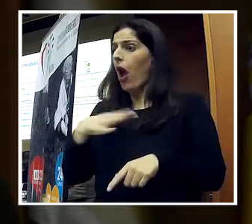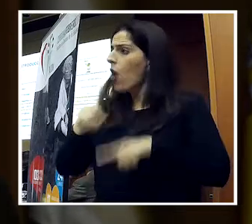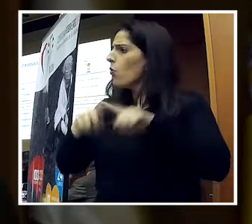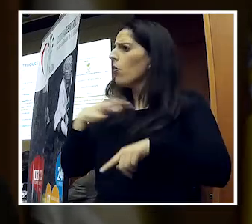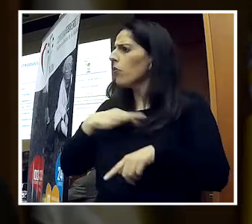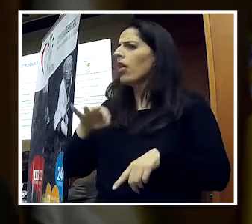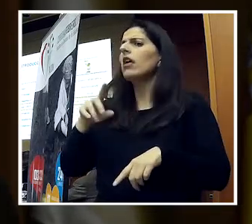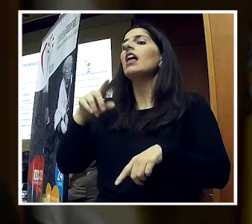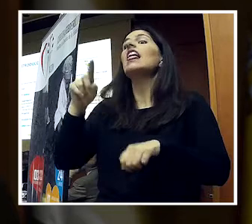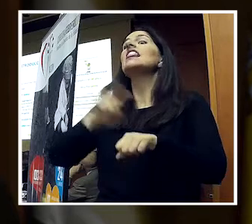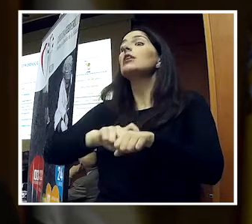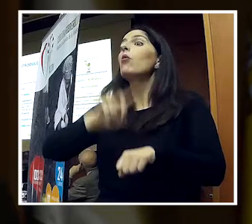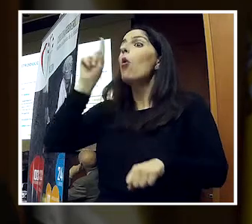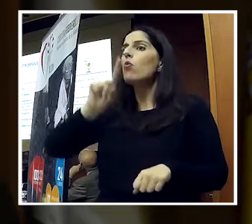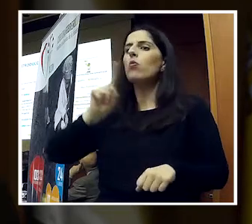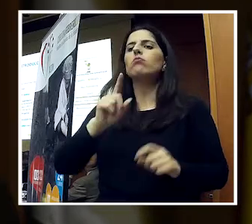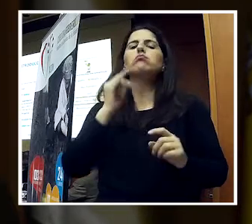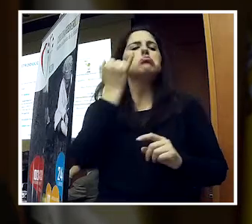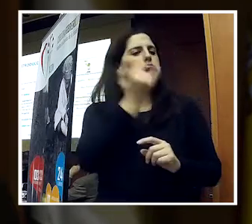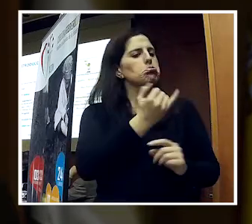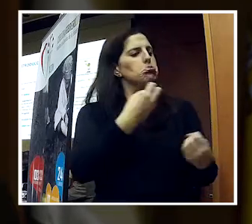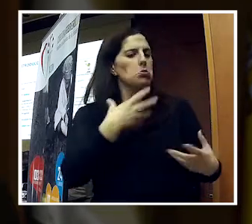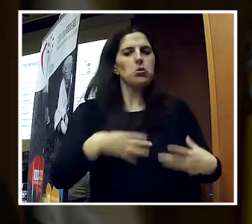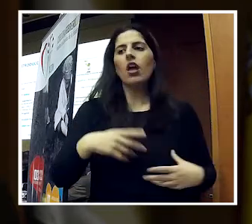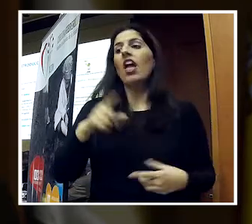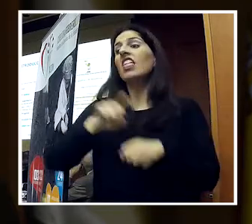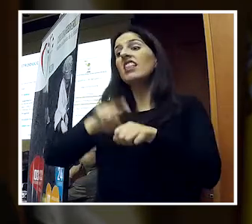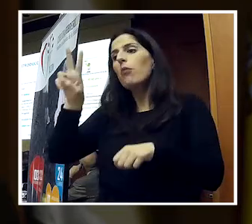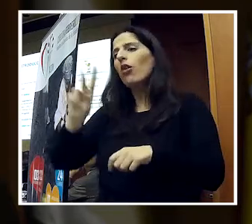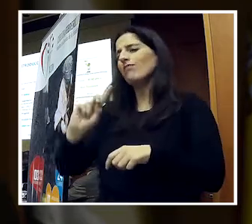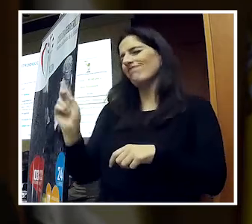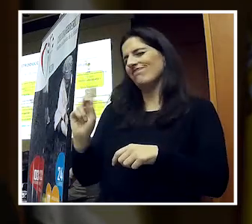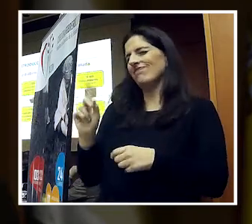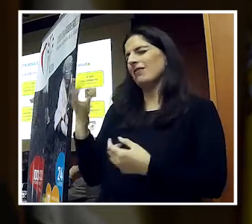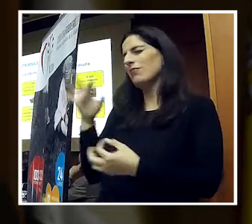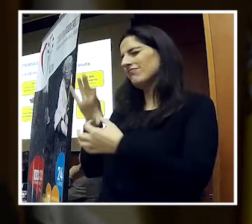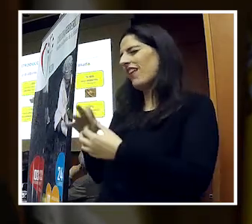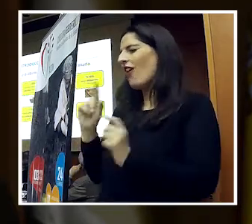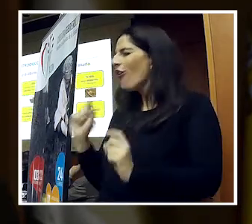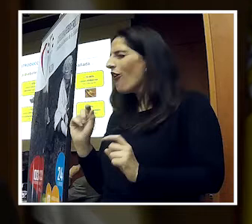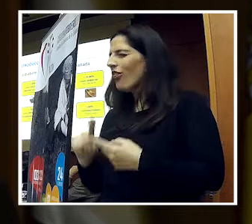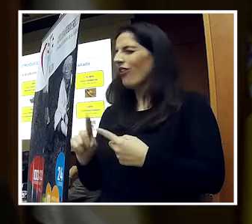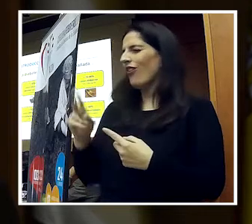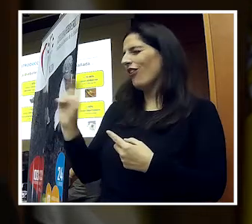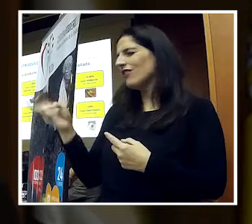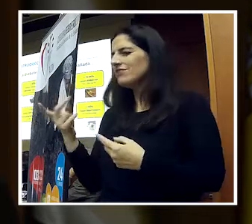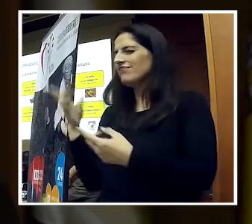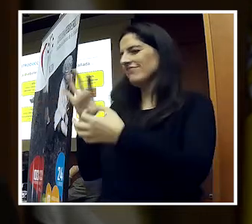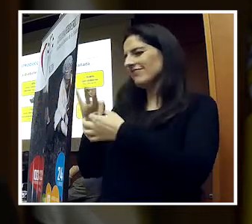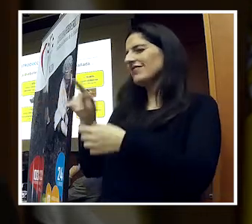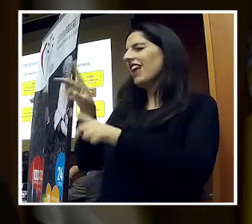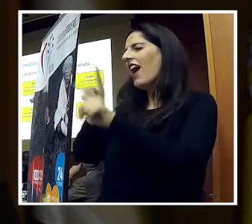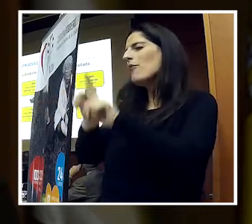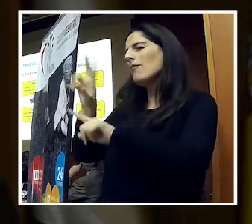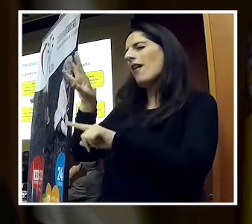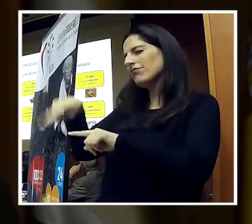normopeso y la diabetes tipo 2 casi siempre se acompaña de otros factores de riesgo cardiovascular. Fíjense qué interesante, hablando de la diabetes